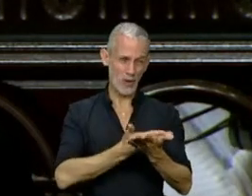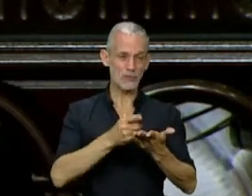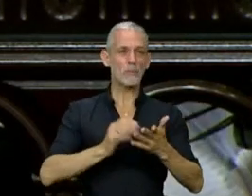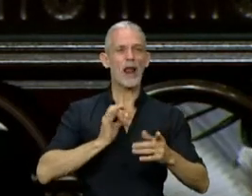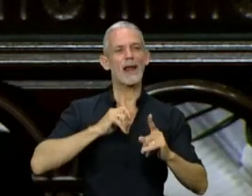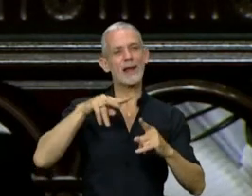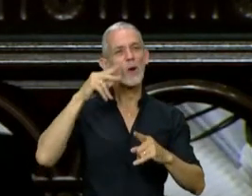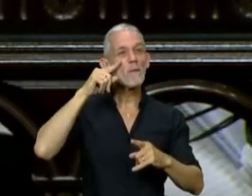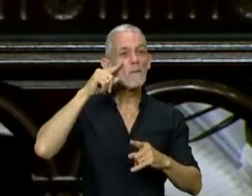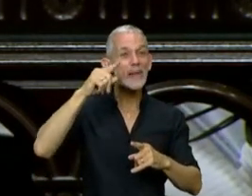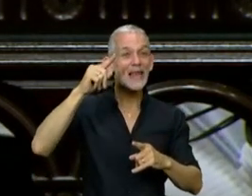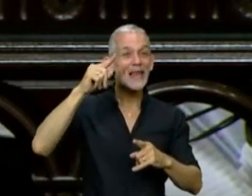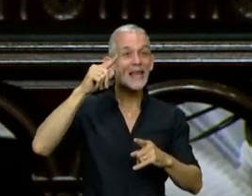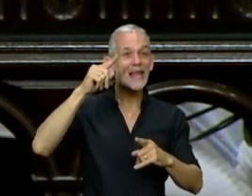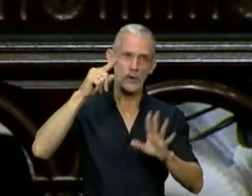para el año